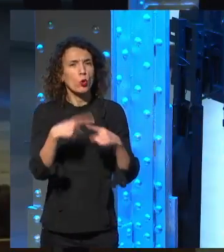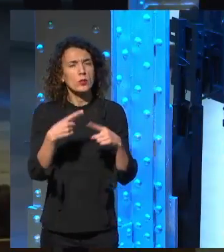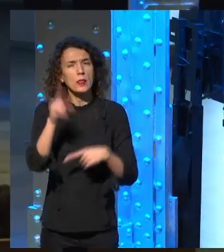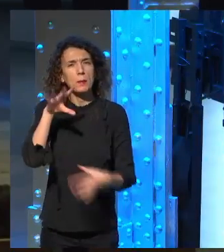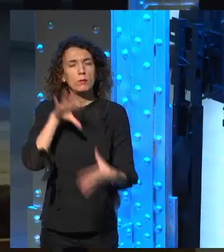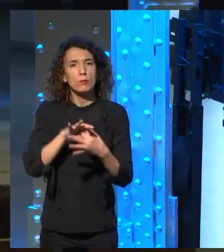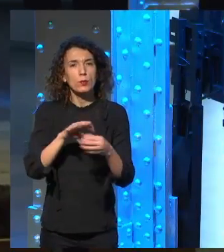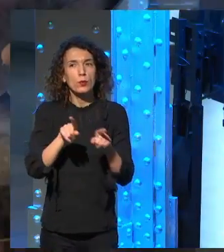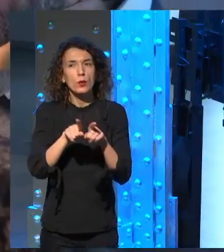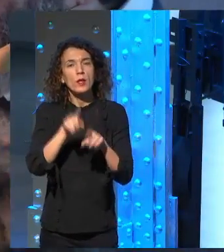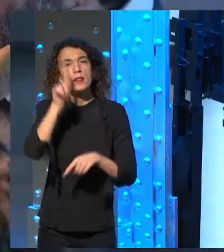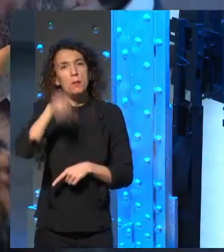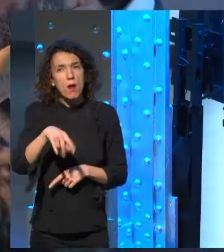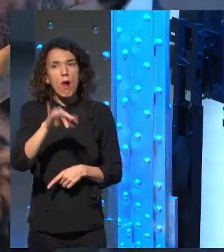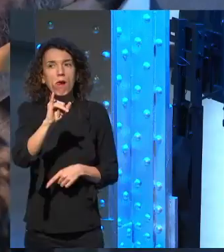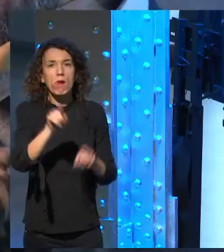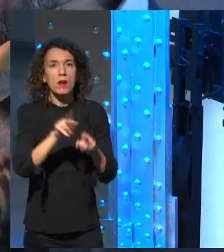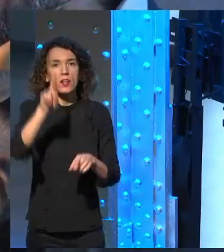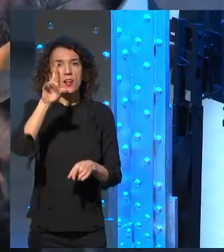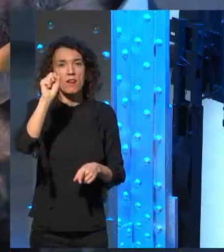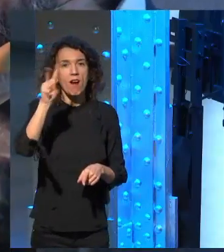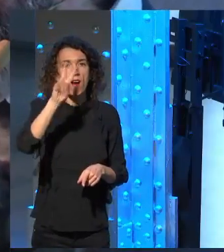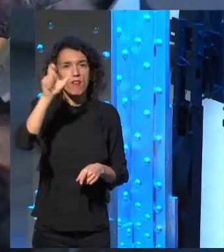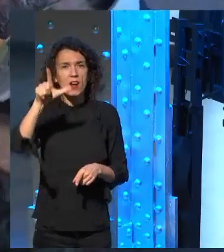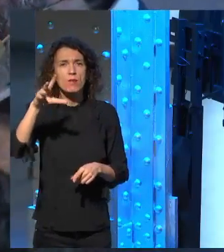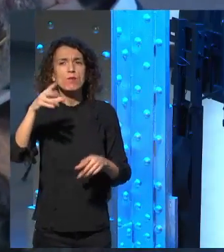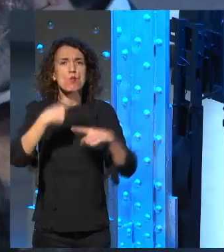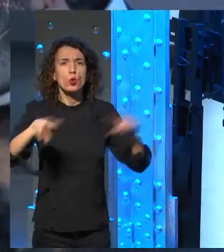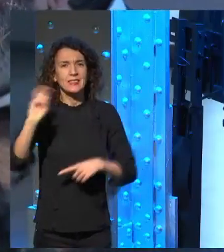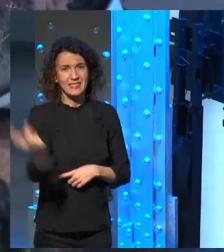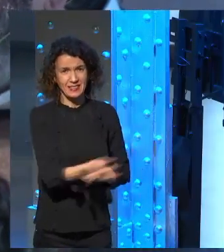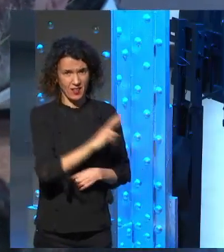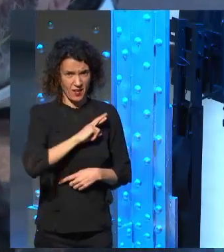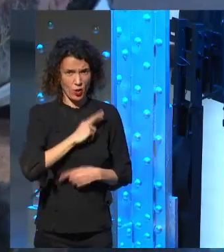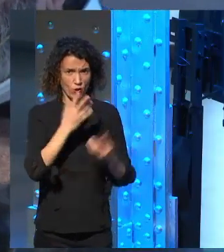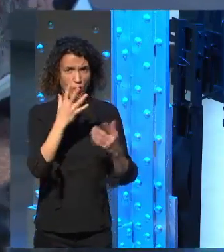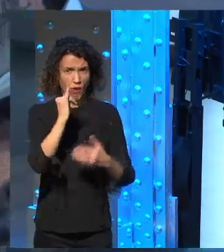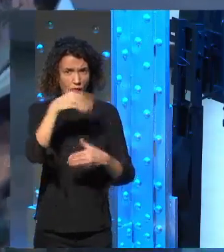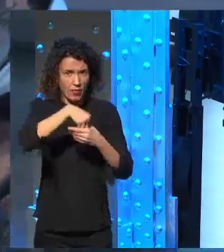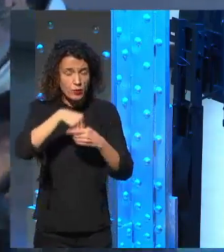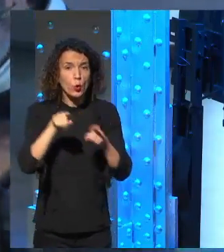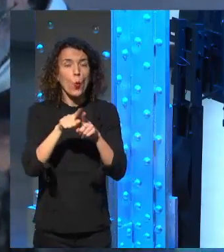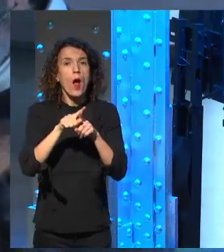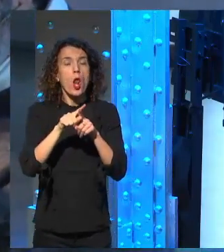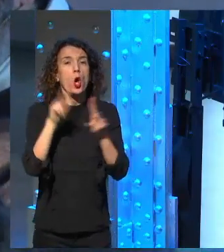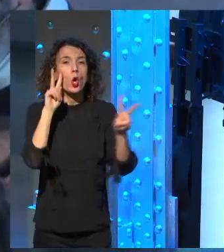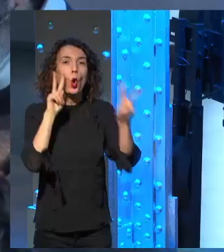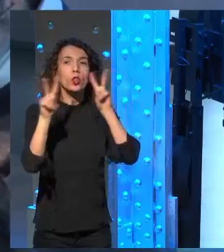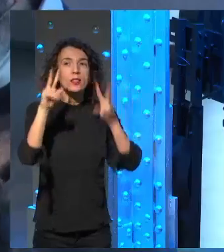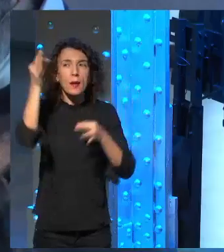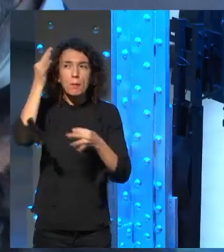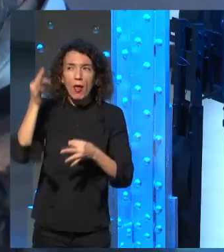también en Bartók, y que está en Ravel y en tantos músicos religiosos, en el sentido de la contemplación. Exacto. De